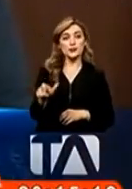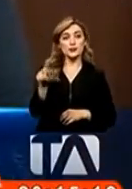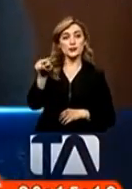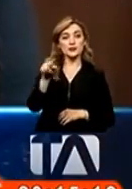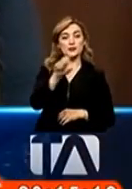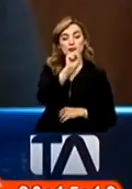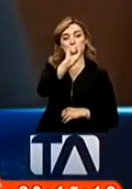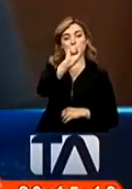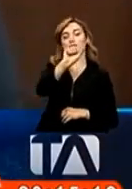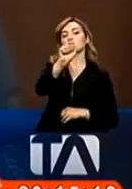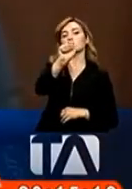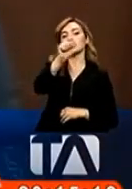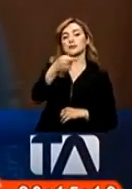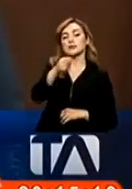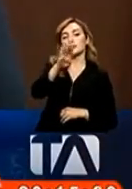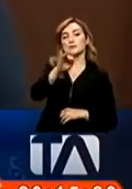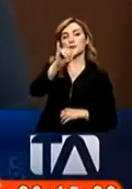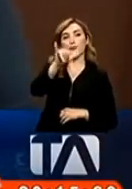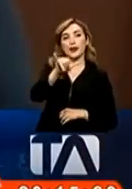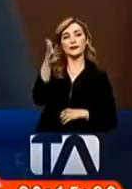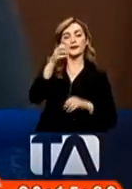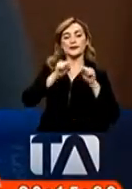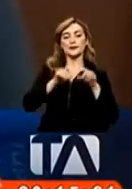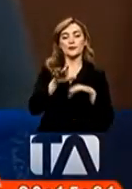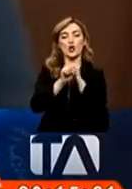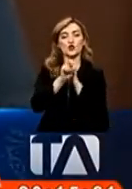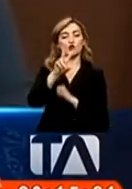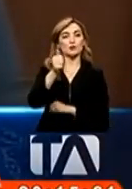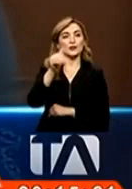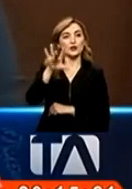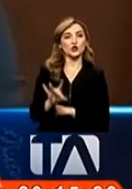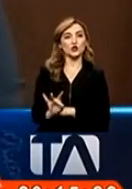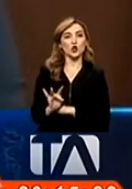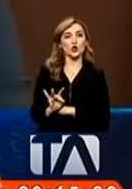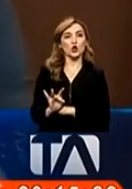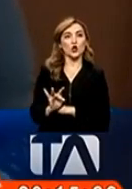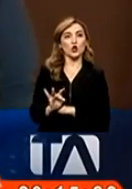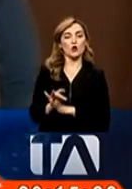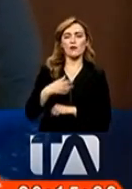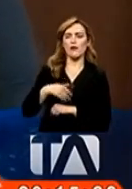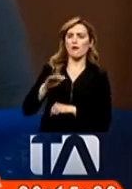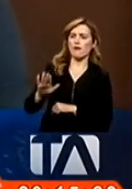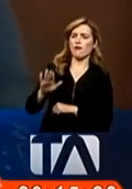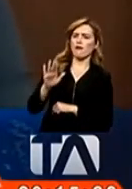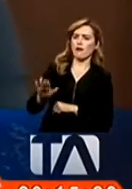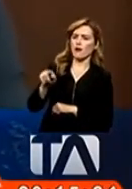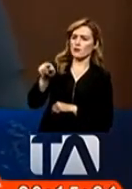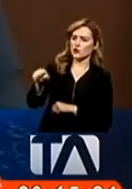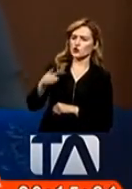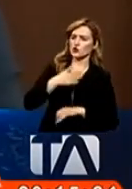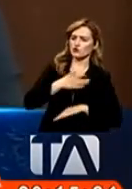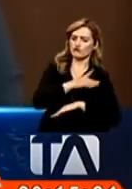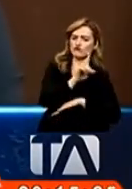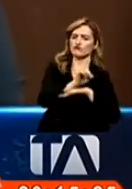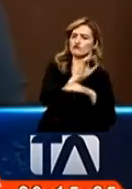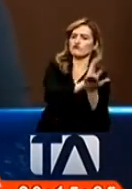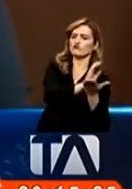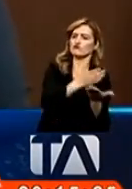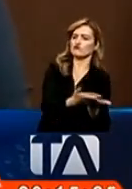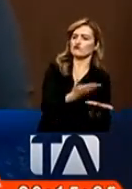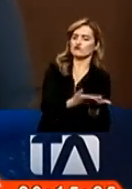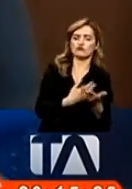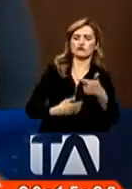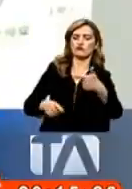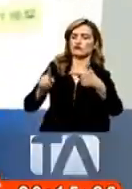año 2018, de forma reiterada, amenazó con forjar esta denuncia si no cedíamos a la exigencia